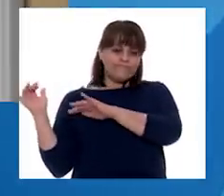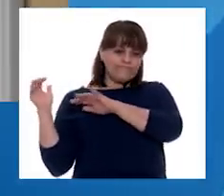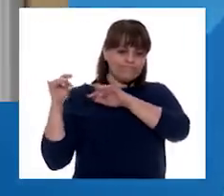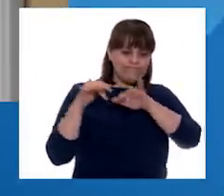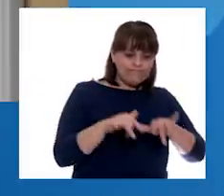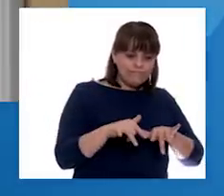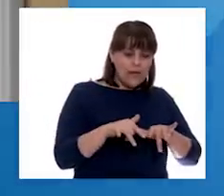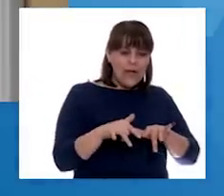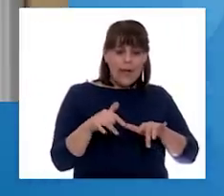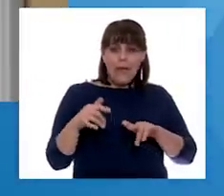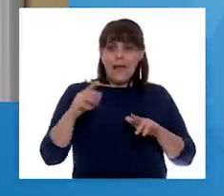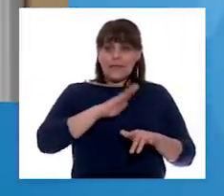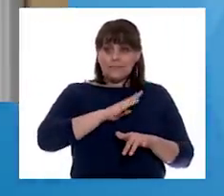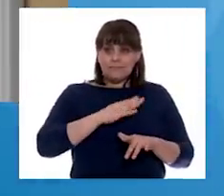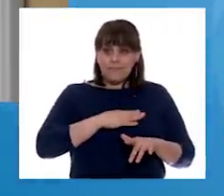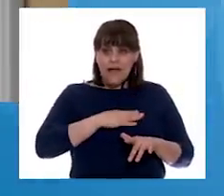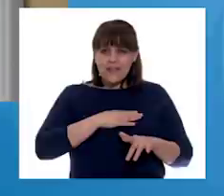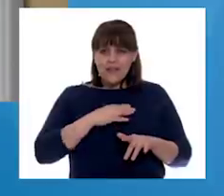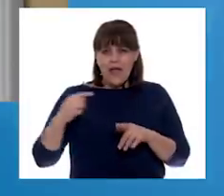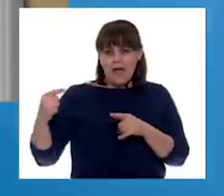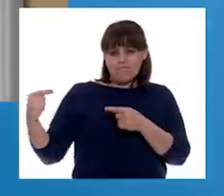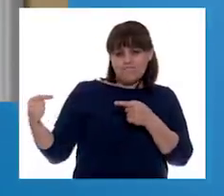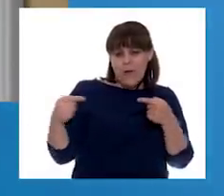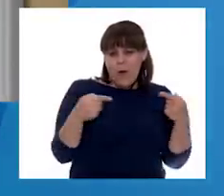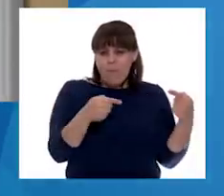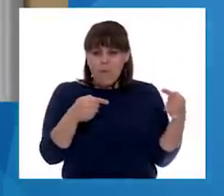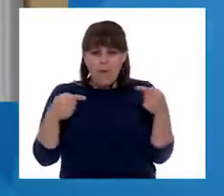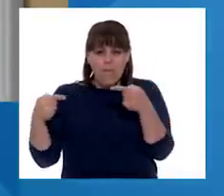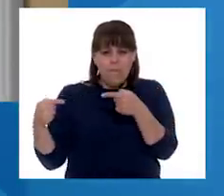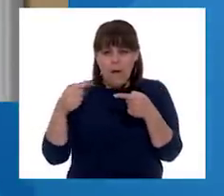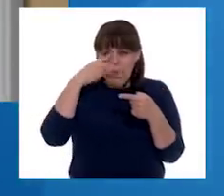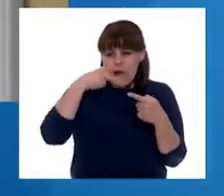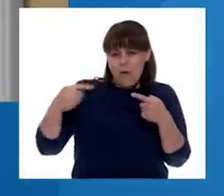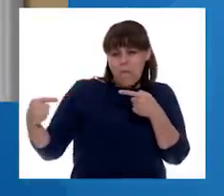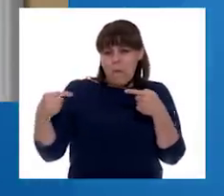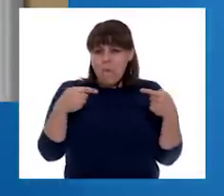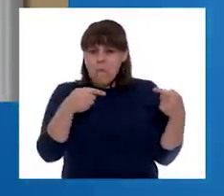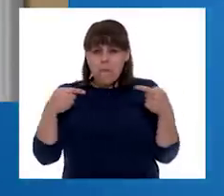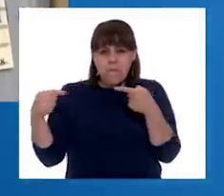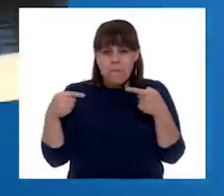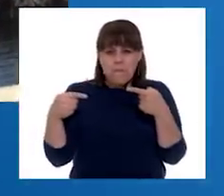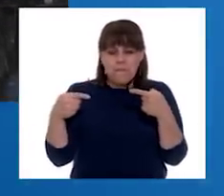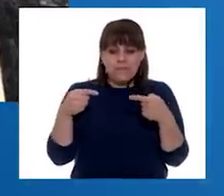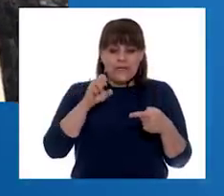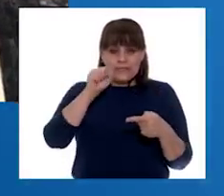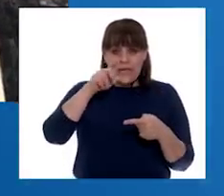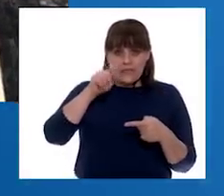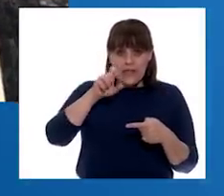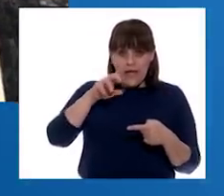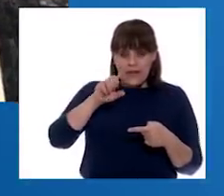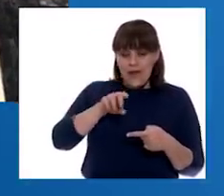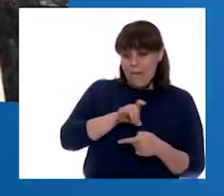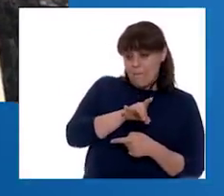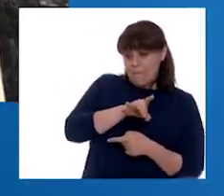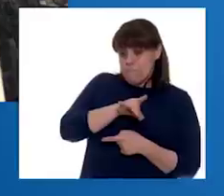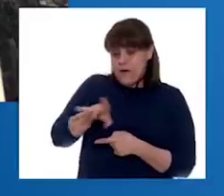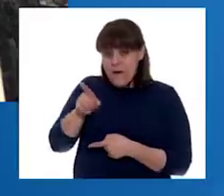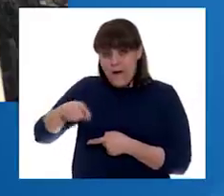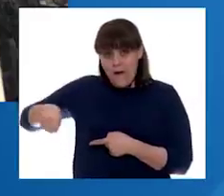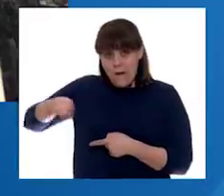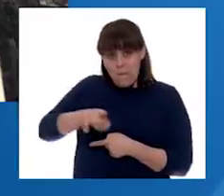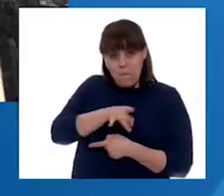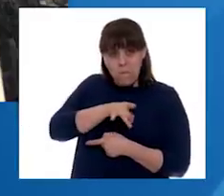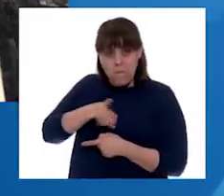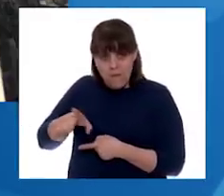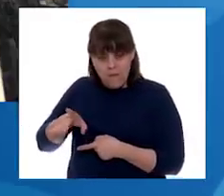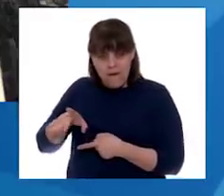negociar, pero España responde bombardeando Veracruz. Y Santana derrota a los invasores. Al año siguiente, en